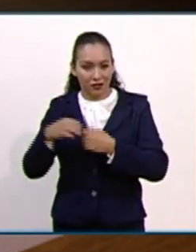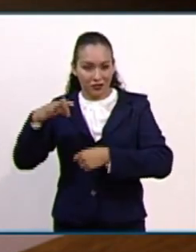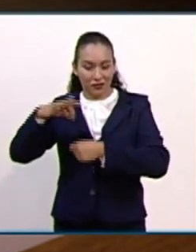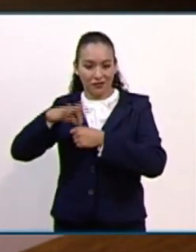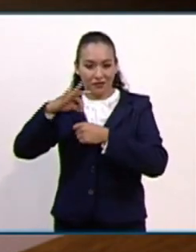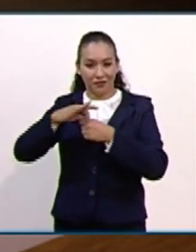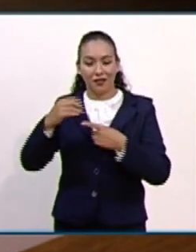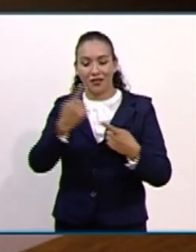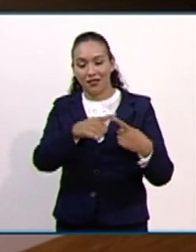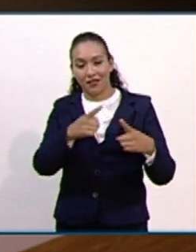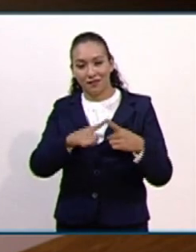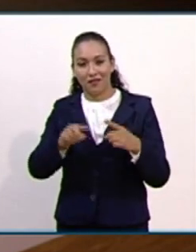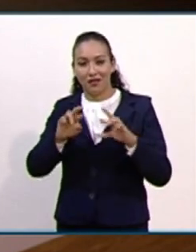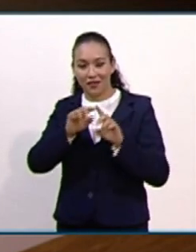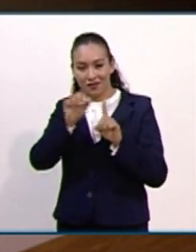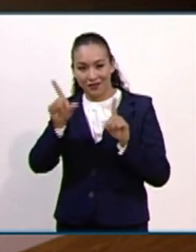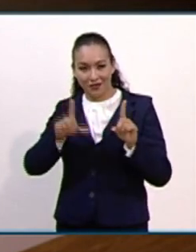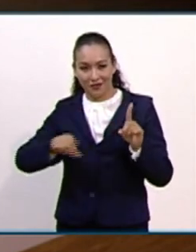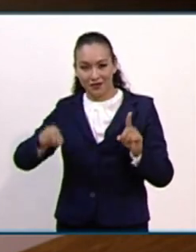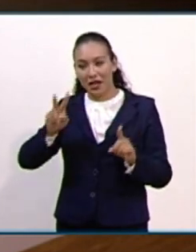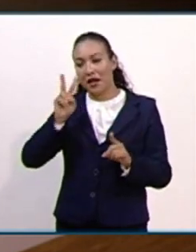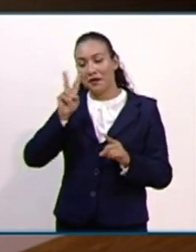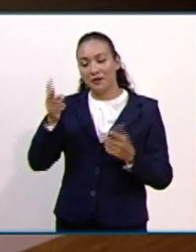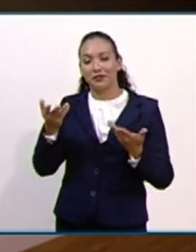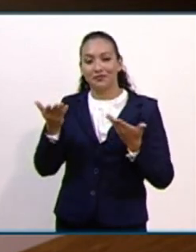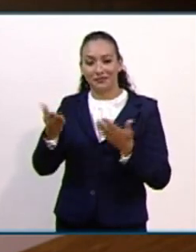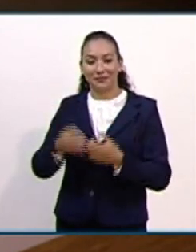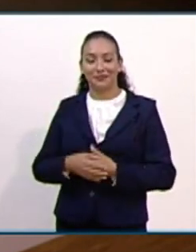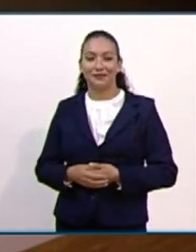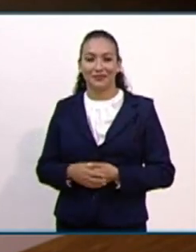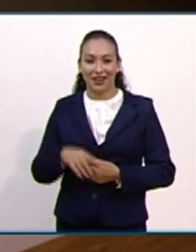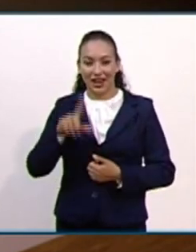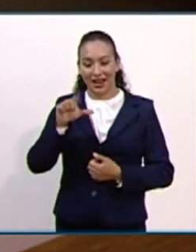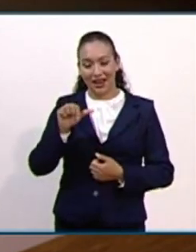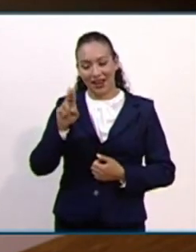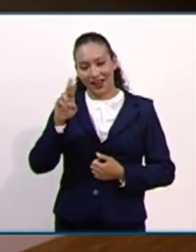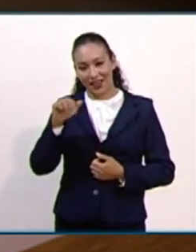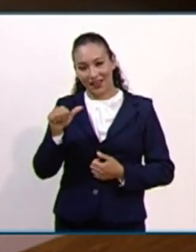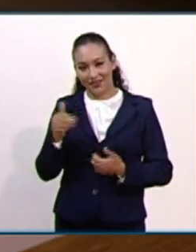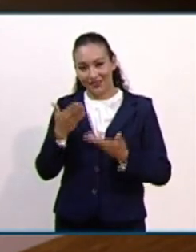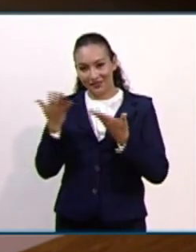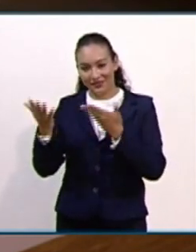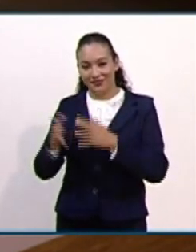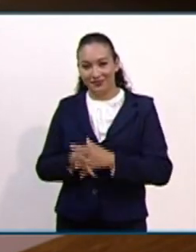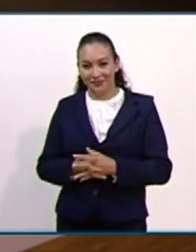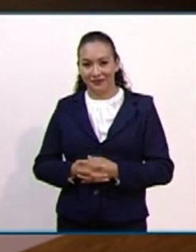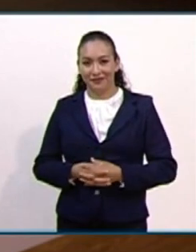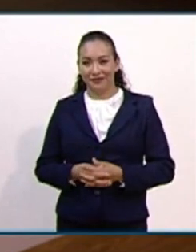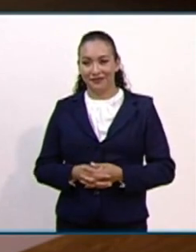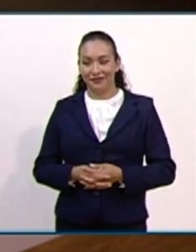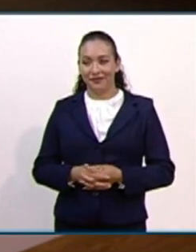Electorales de la República Mexicana. Adelante, Laura, con tu información.